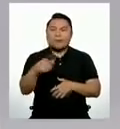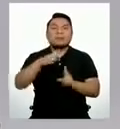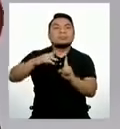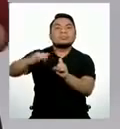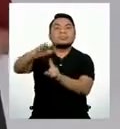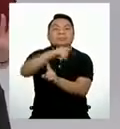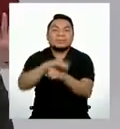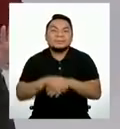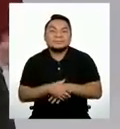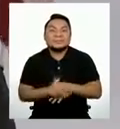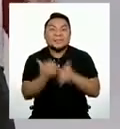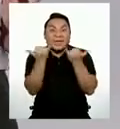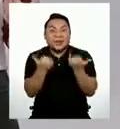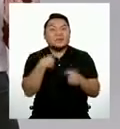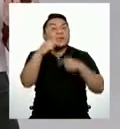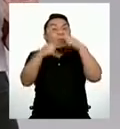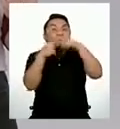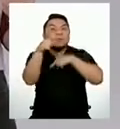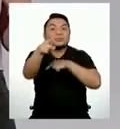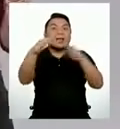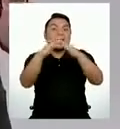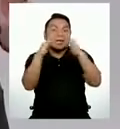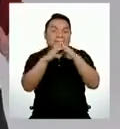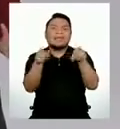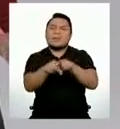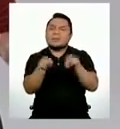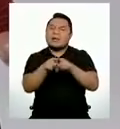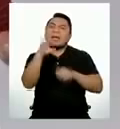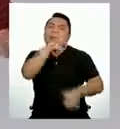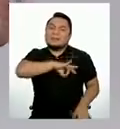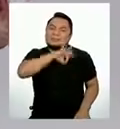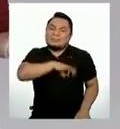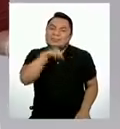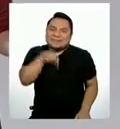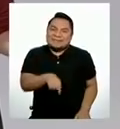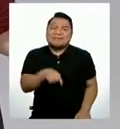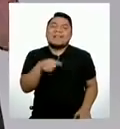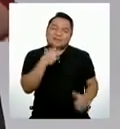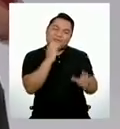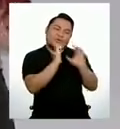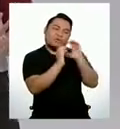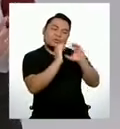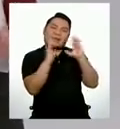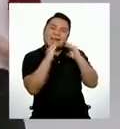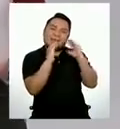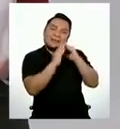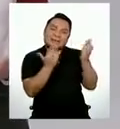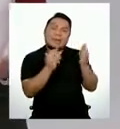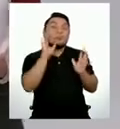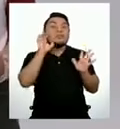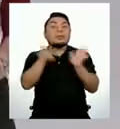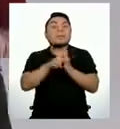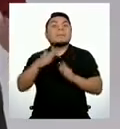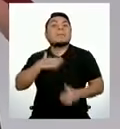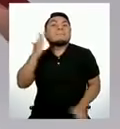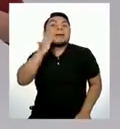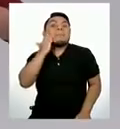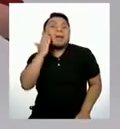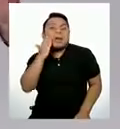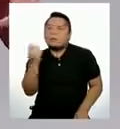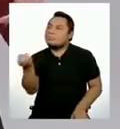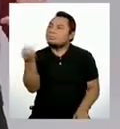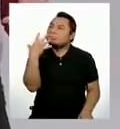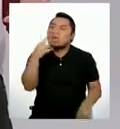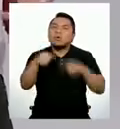naturaleza. Les cuento que en casa también hemos aprovechado estos días para conversar. Por ejemplo, mi mamá me contó sobre la